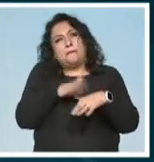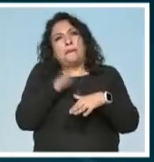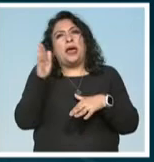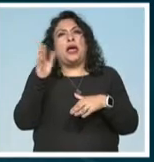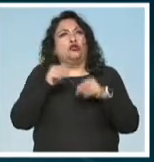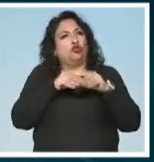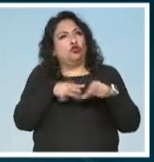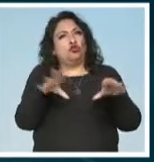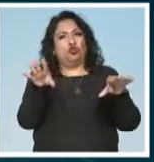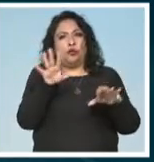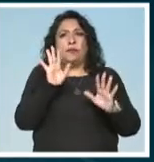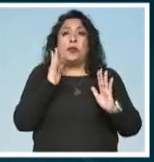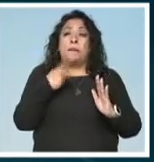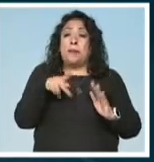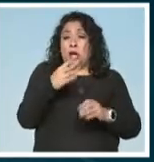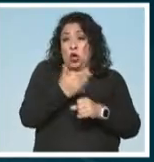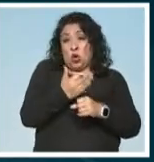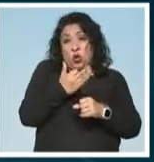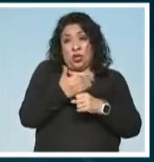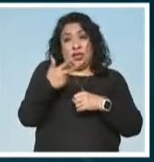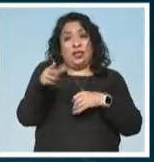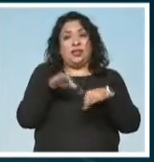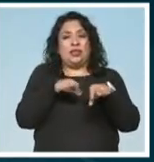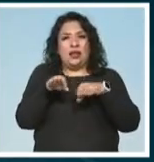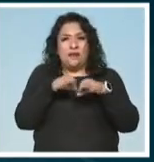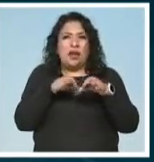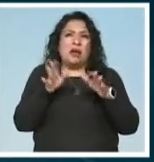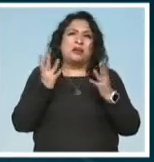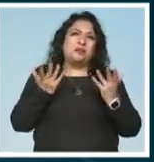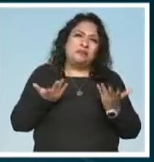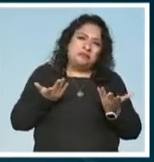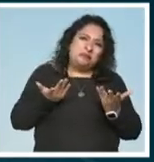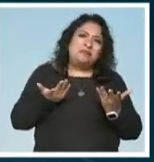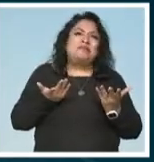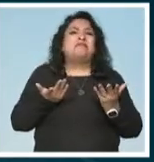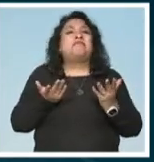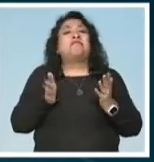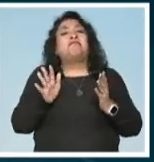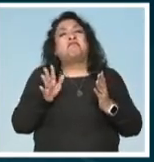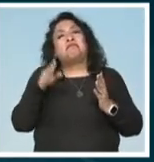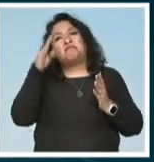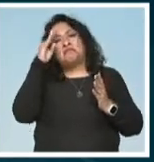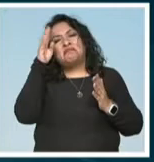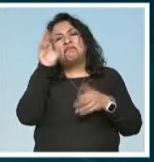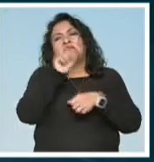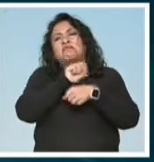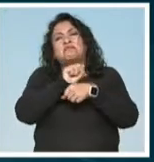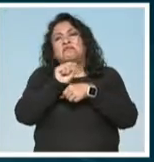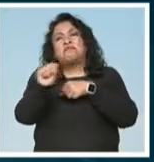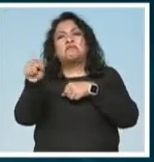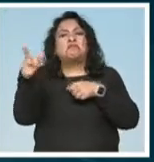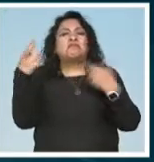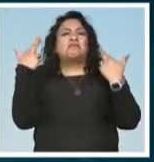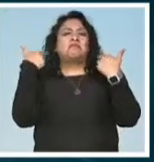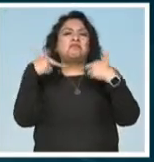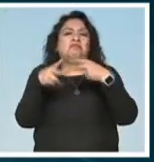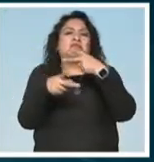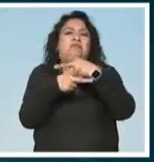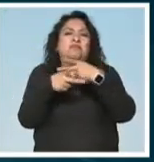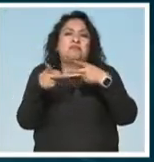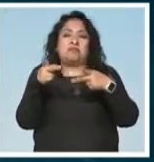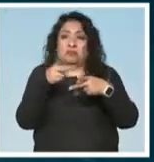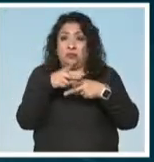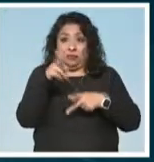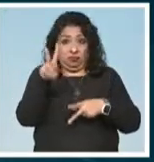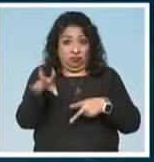de mayor alcance. Pero por lo pronto en su labor, al parecer, o la apariencia sencilla y modesta de ser un profesor de bachillerato,